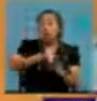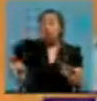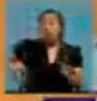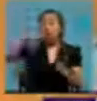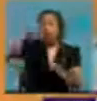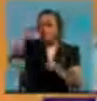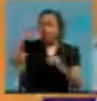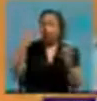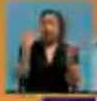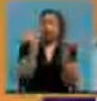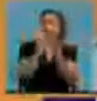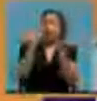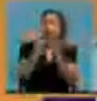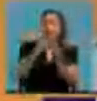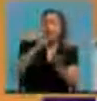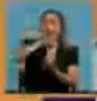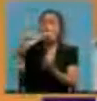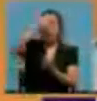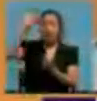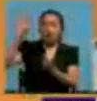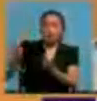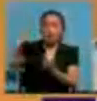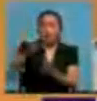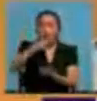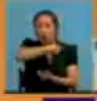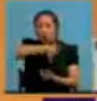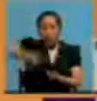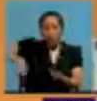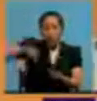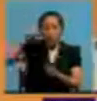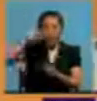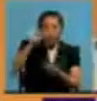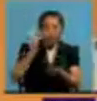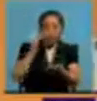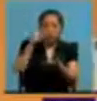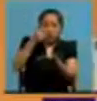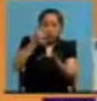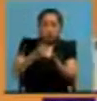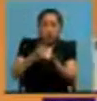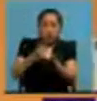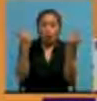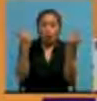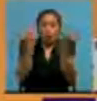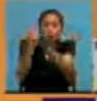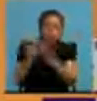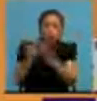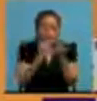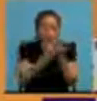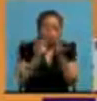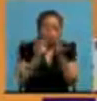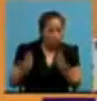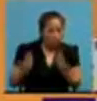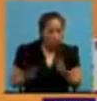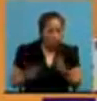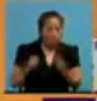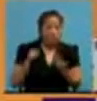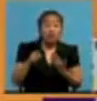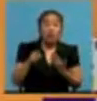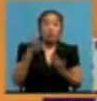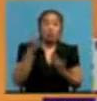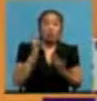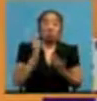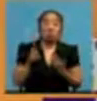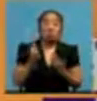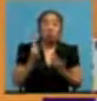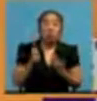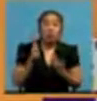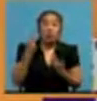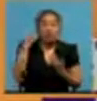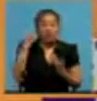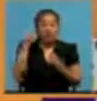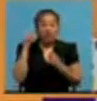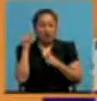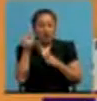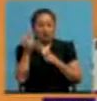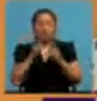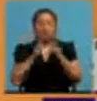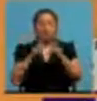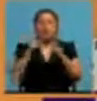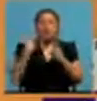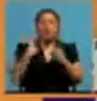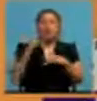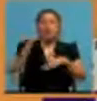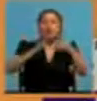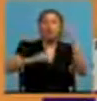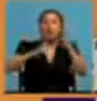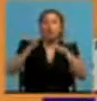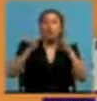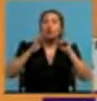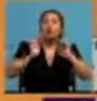gobernadores con el gobernador morales que está dentro de la mesa chica del presidente mauricio macri porque dicen que hay obras